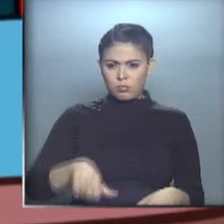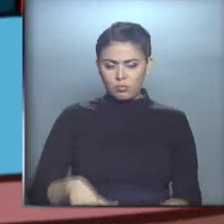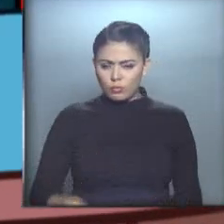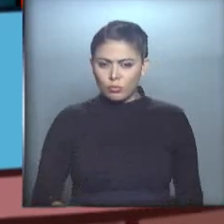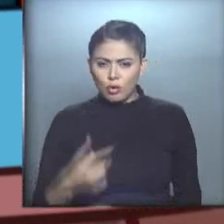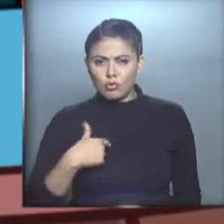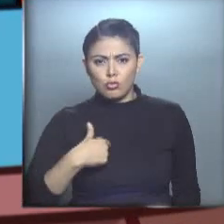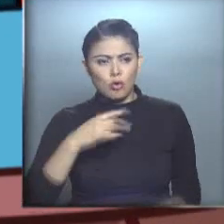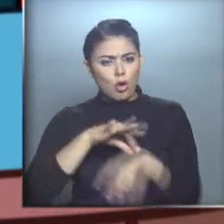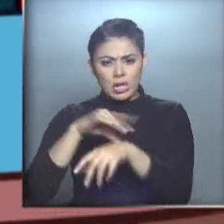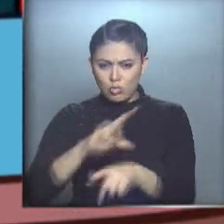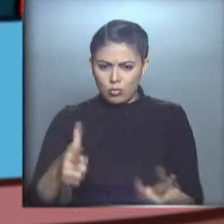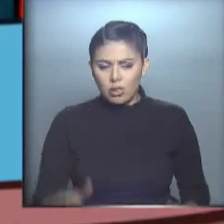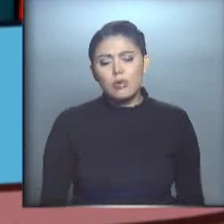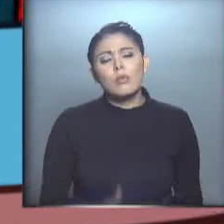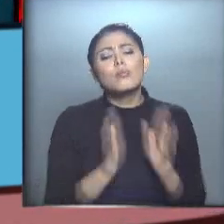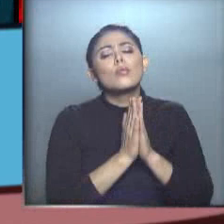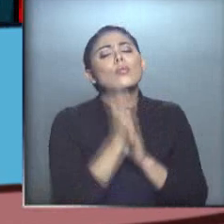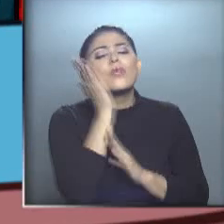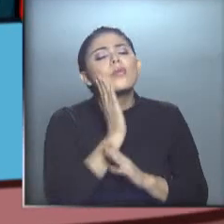no soy un guía turístico. ¡Porfi!